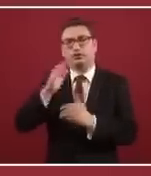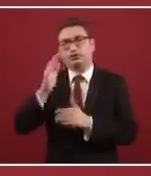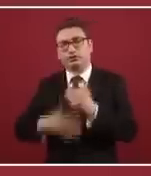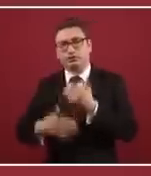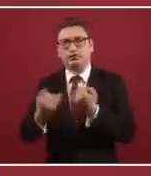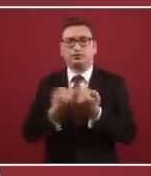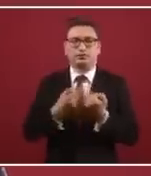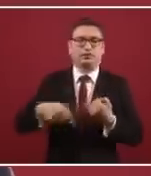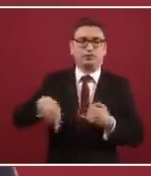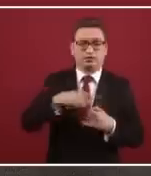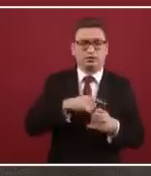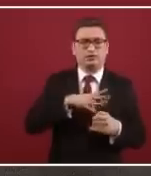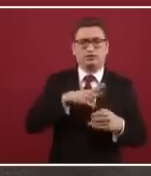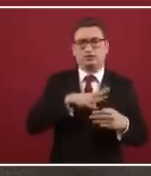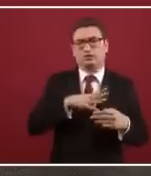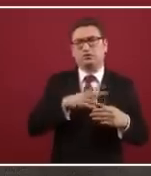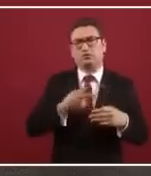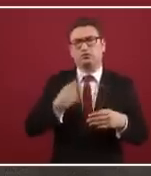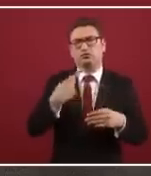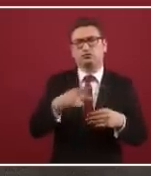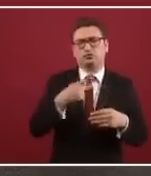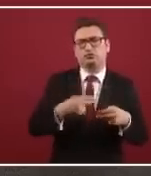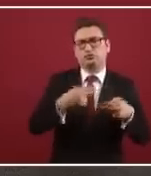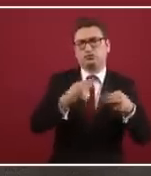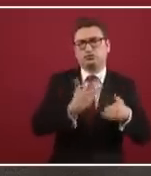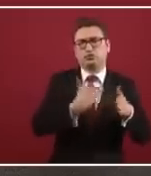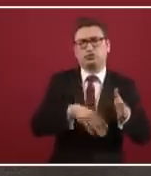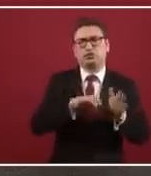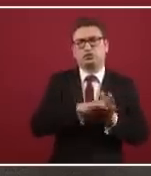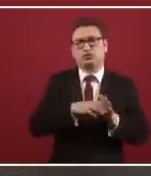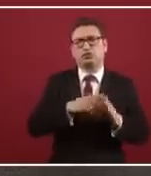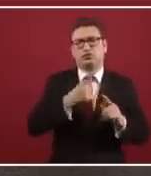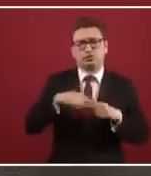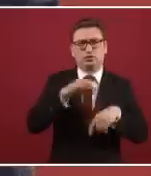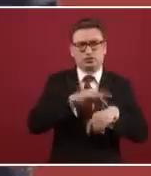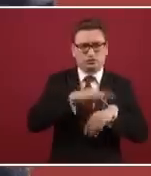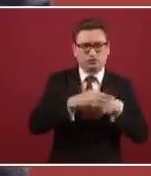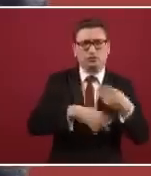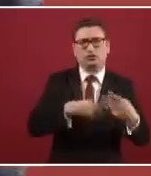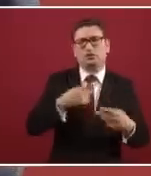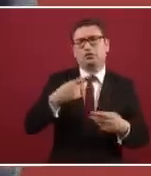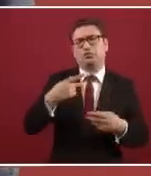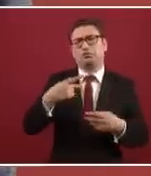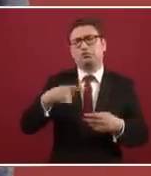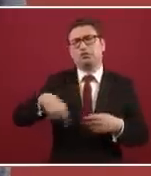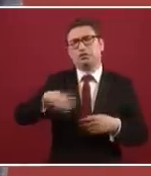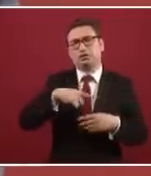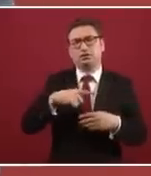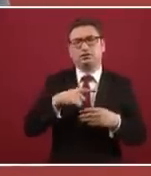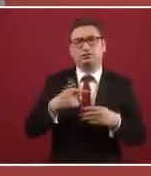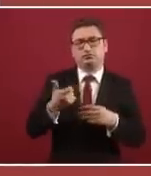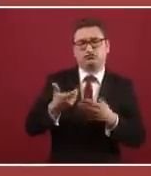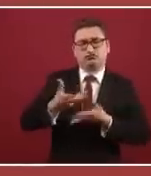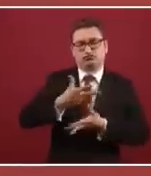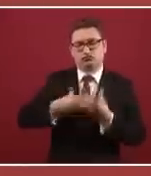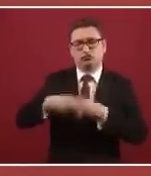consultorios o con el trabajo que realizan en consultorios y complementan de esa manera sus